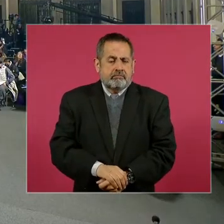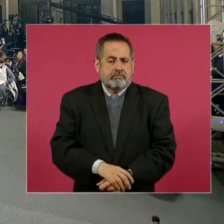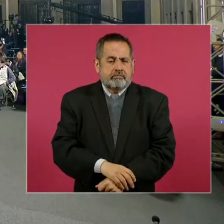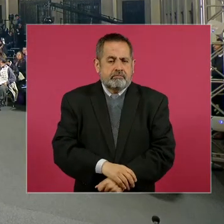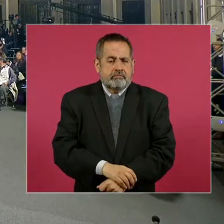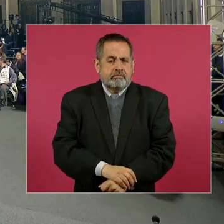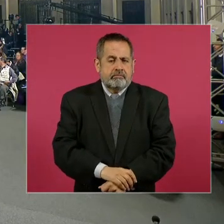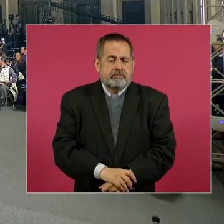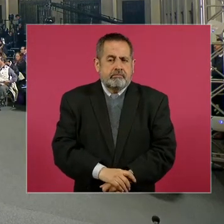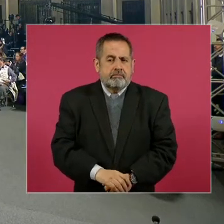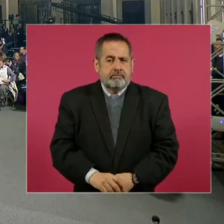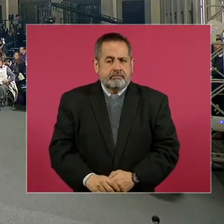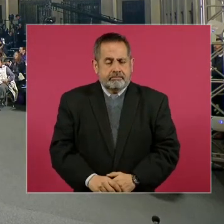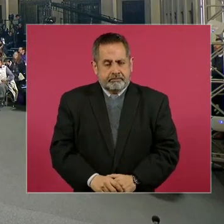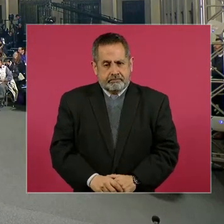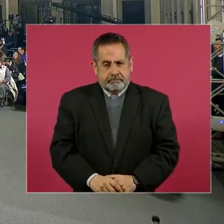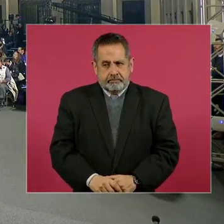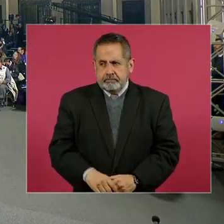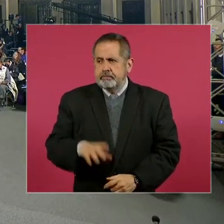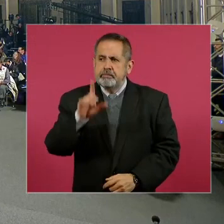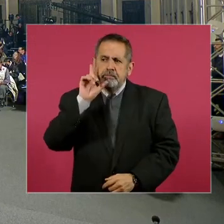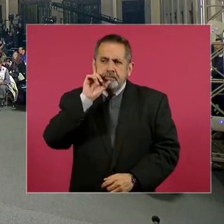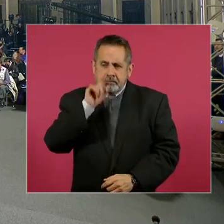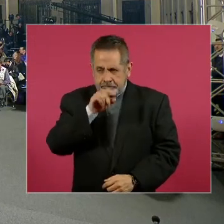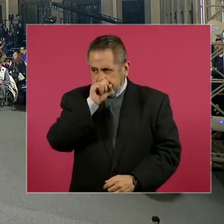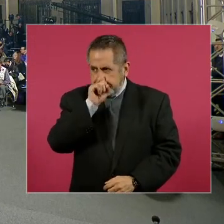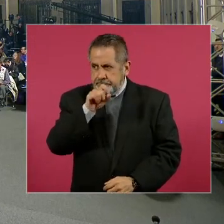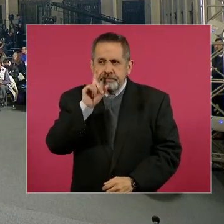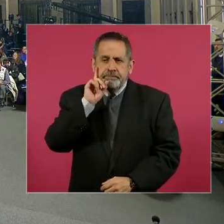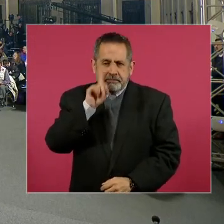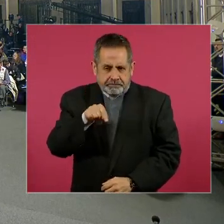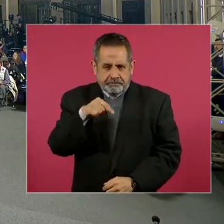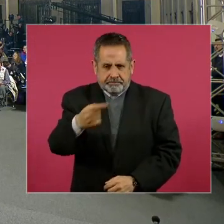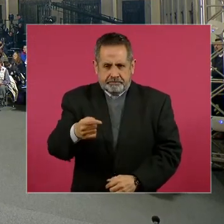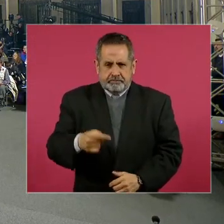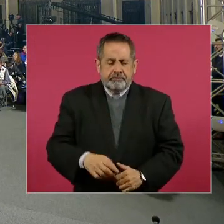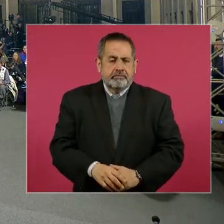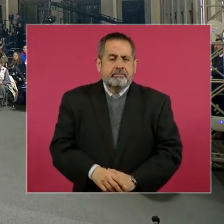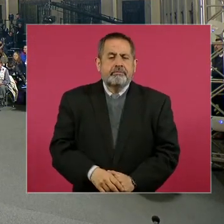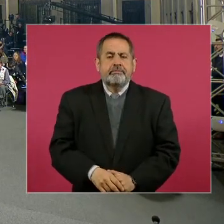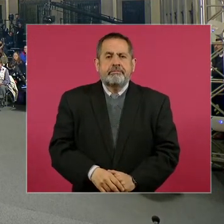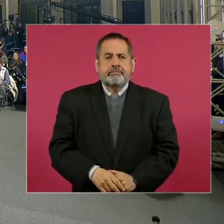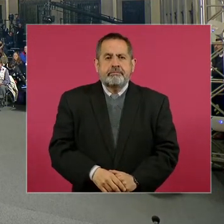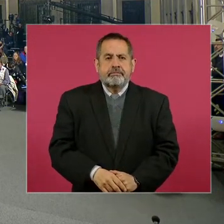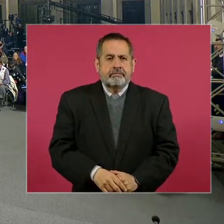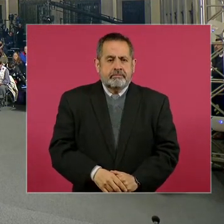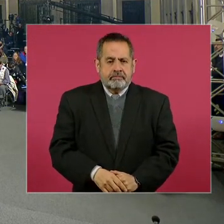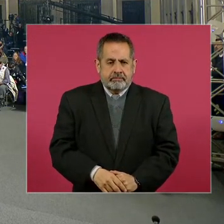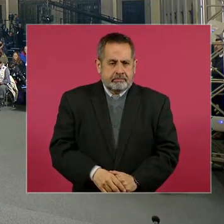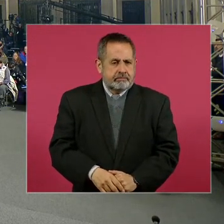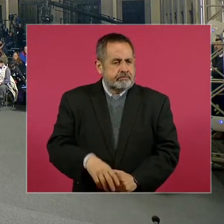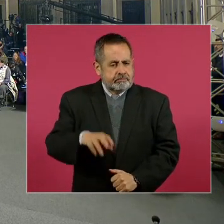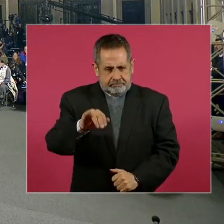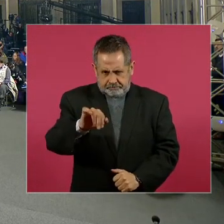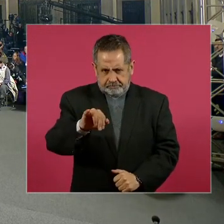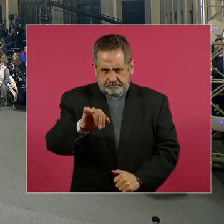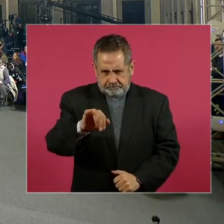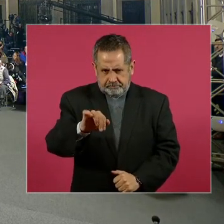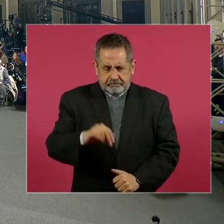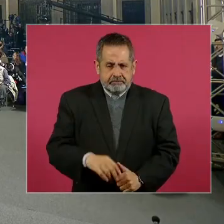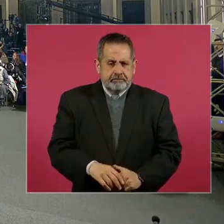megafarmacia? Mañana mismo. ¿Mañana ya tendrá medicina, se empezará?